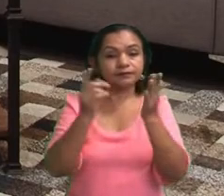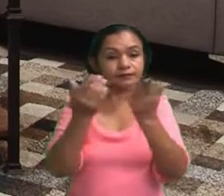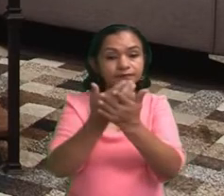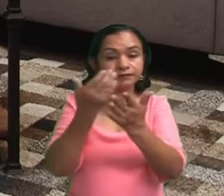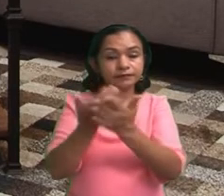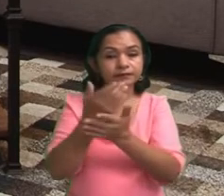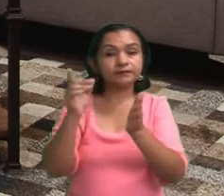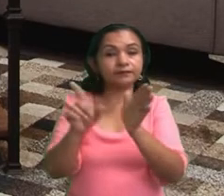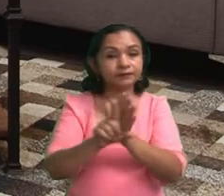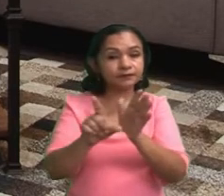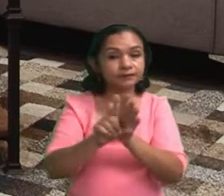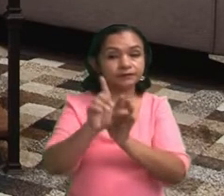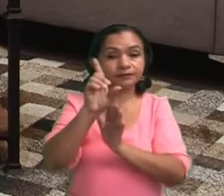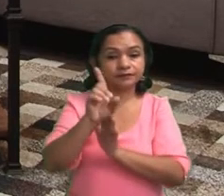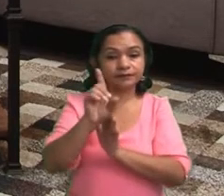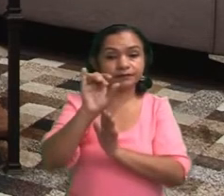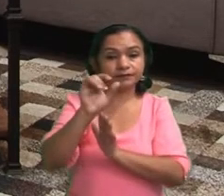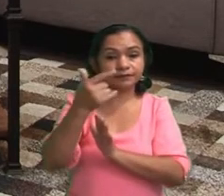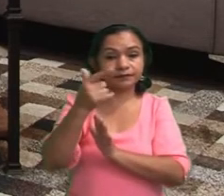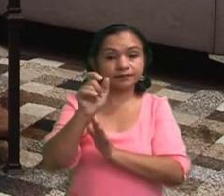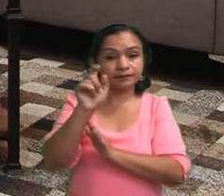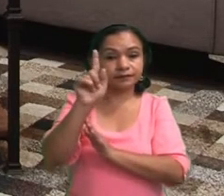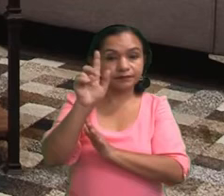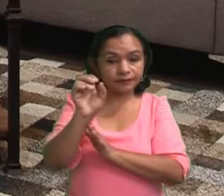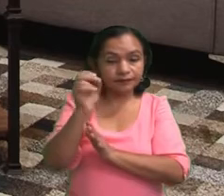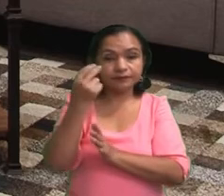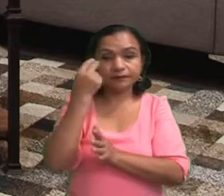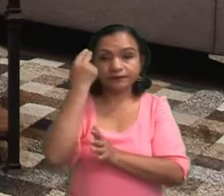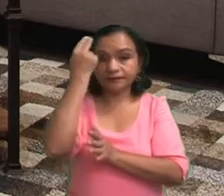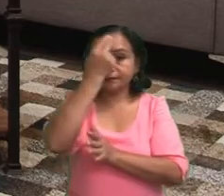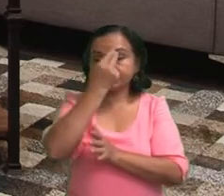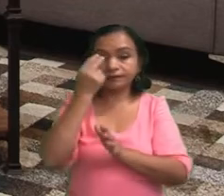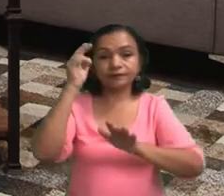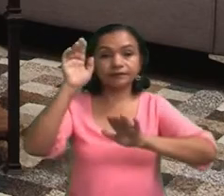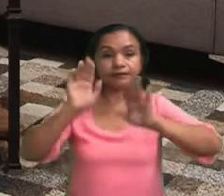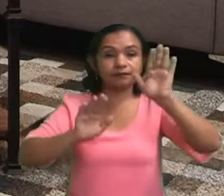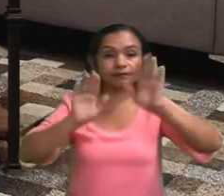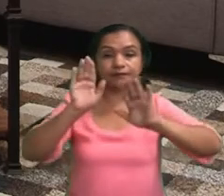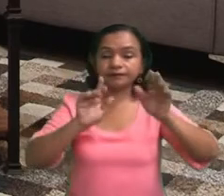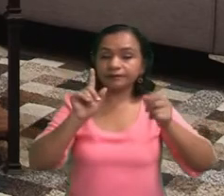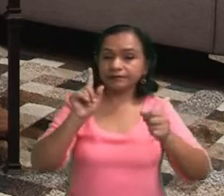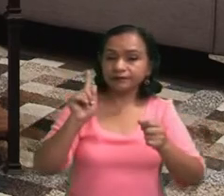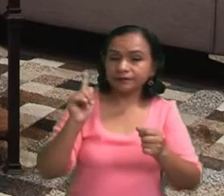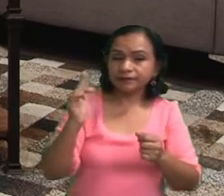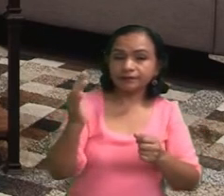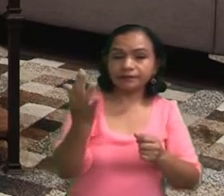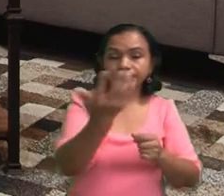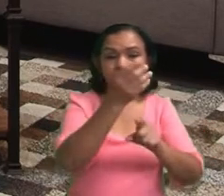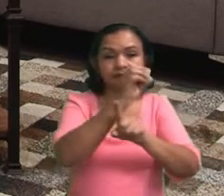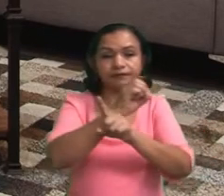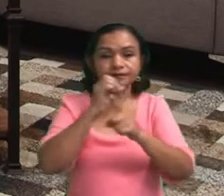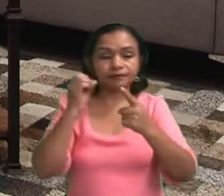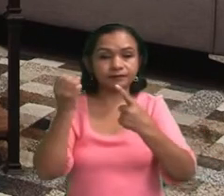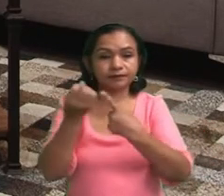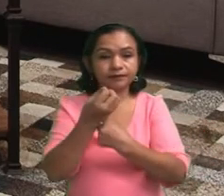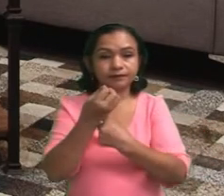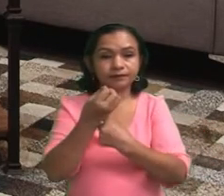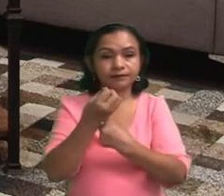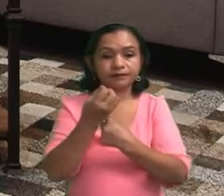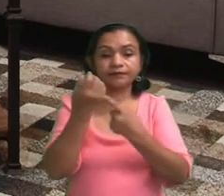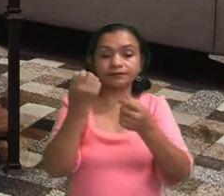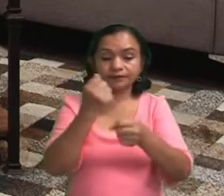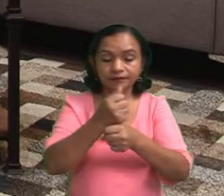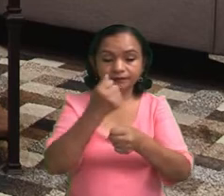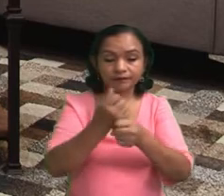actualización de la ley del digesto. Okay. En esta consulta participaron todos los organismos del sistema de